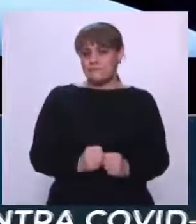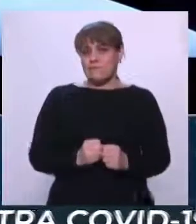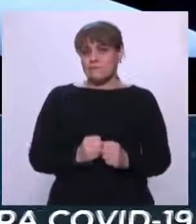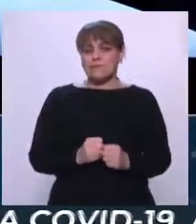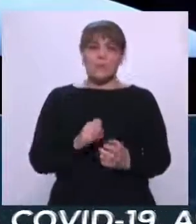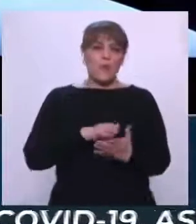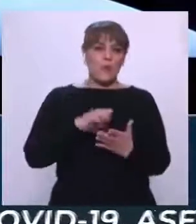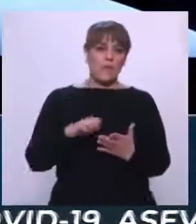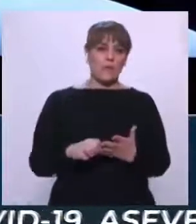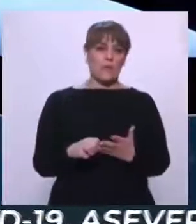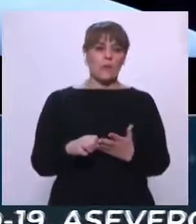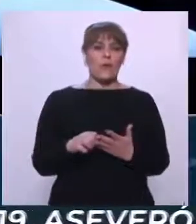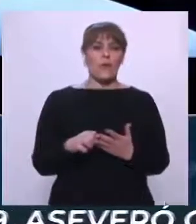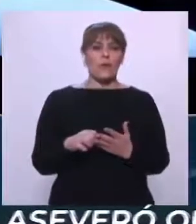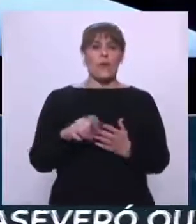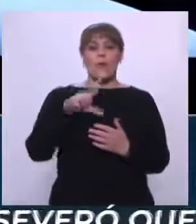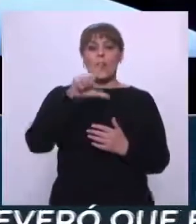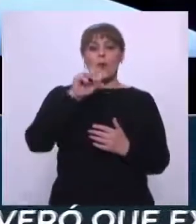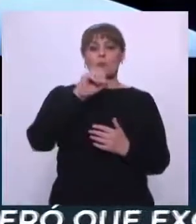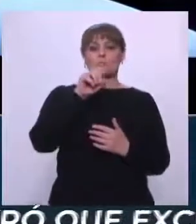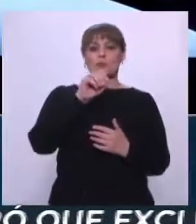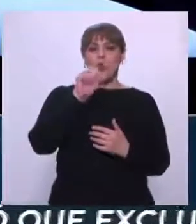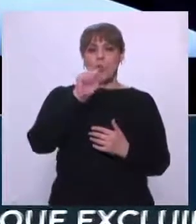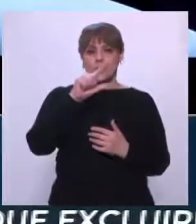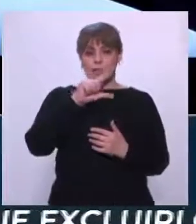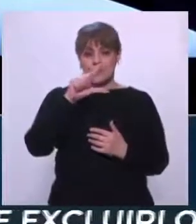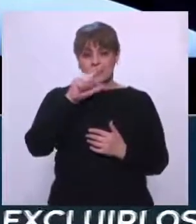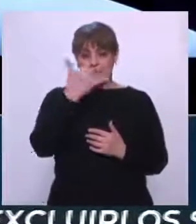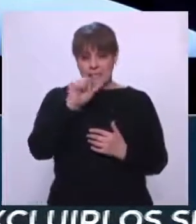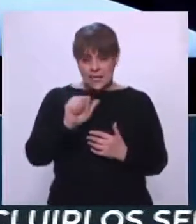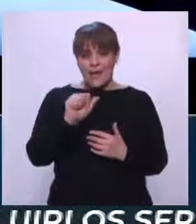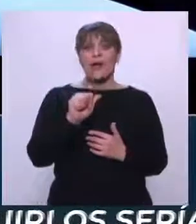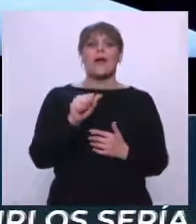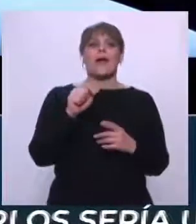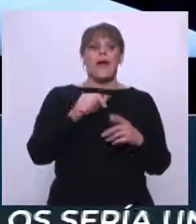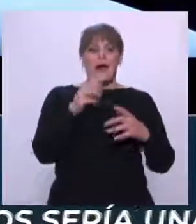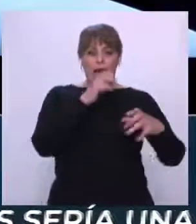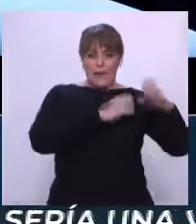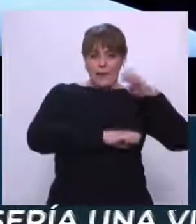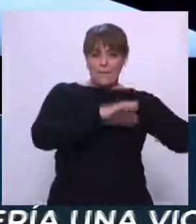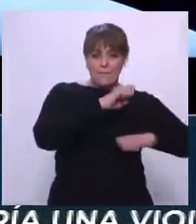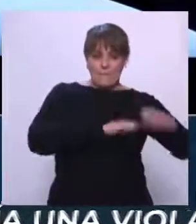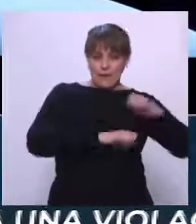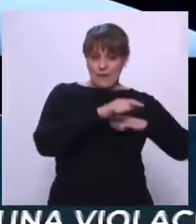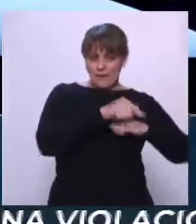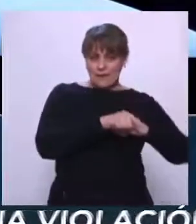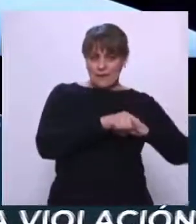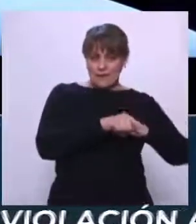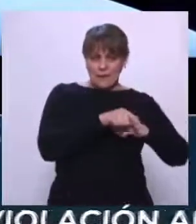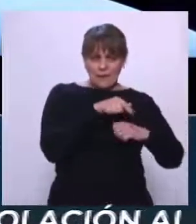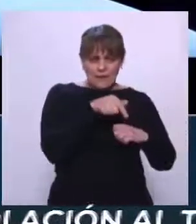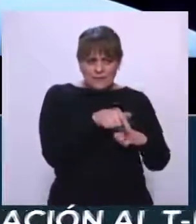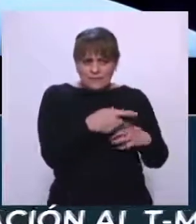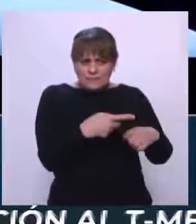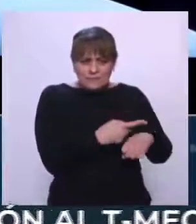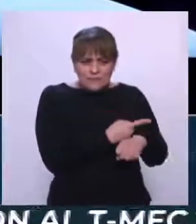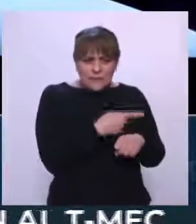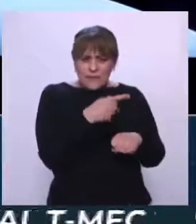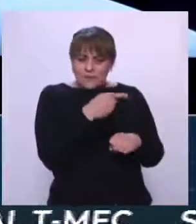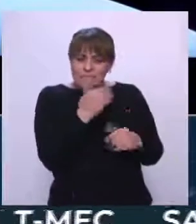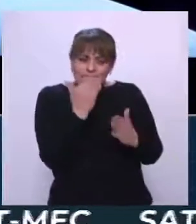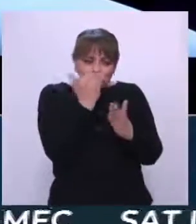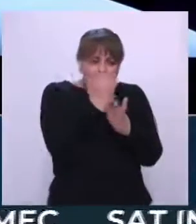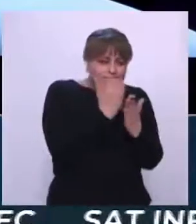de todo el caso de Lozoya, el caso de la propia planta, pues esto se fue